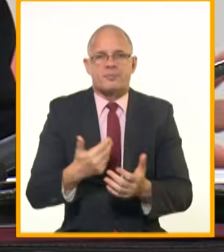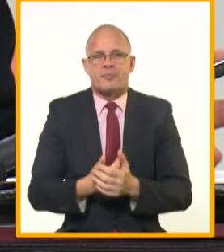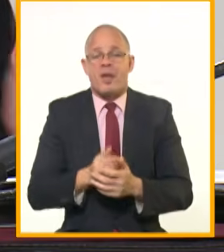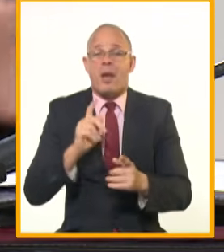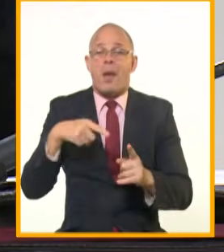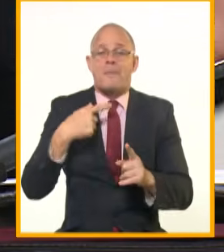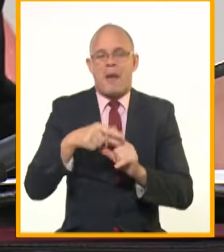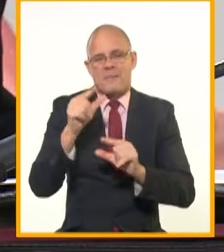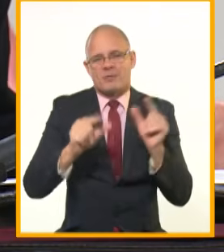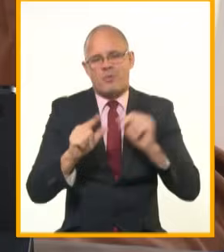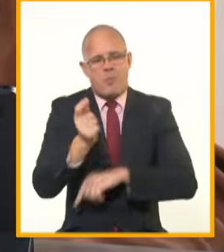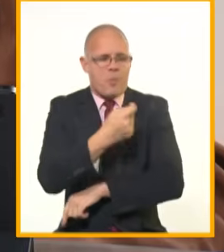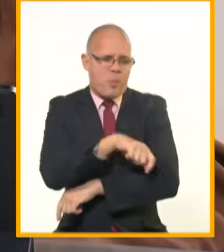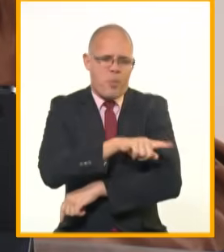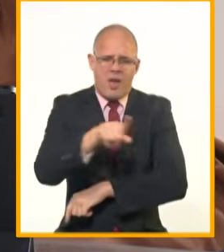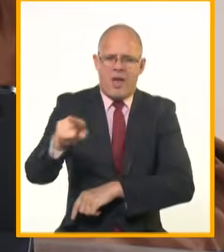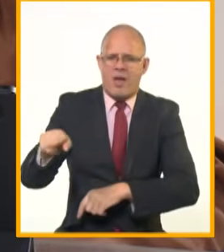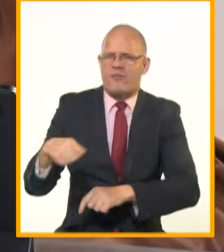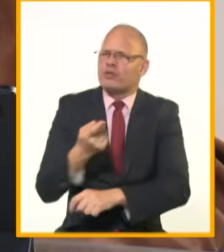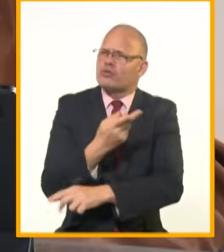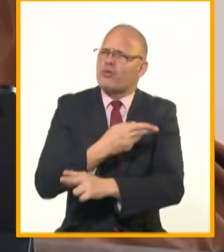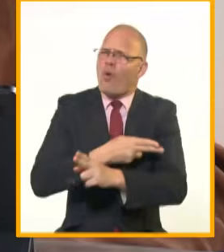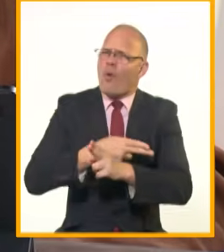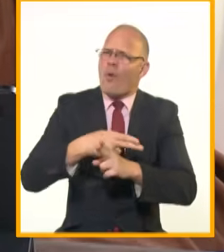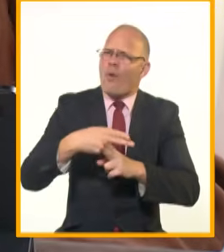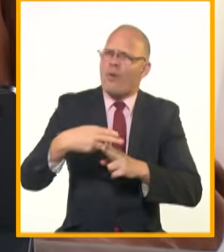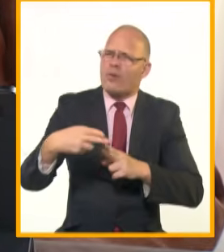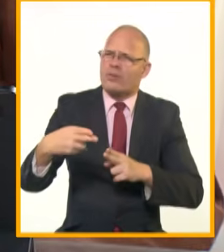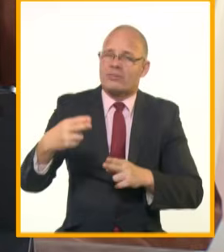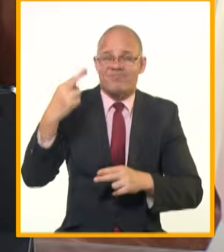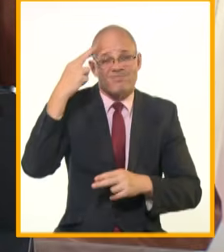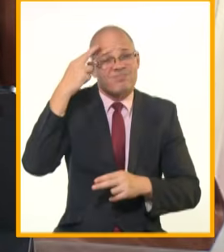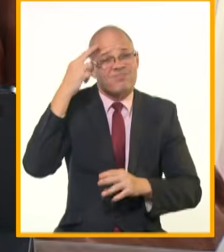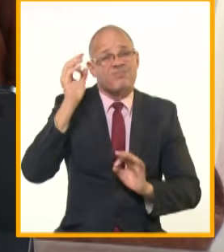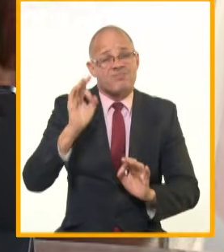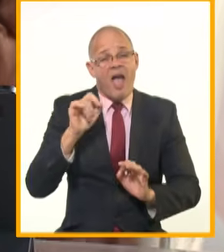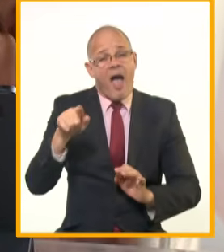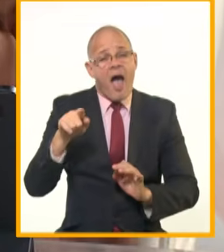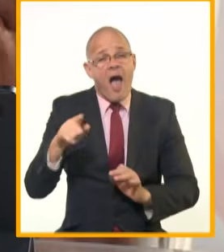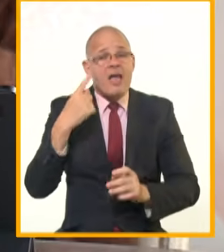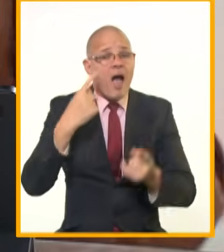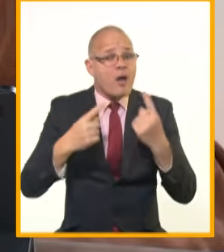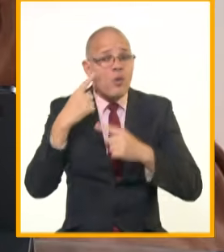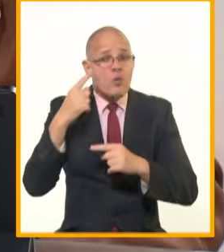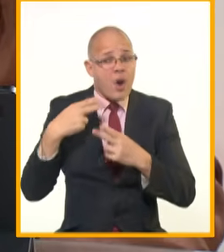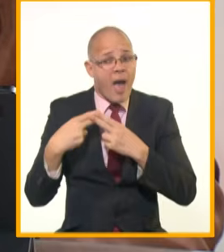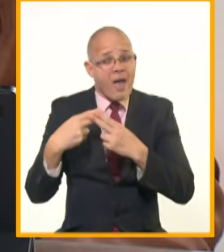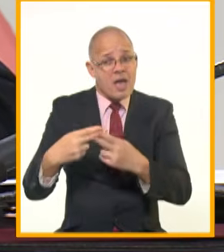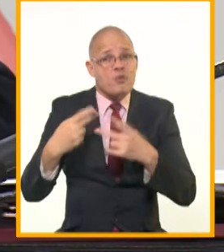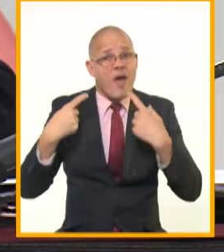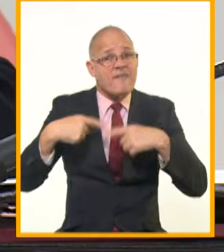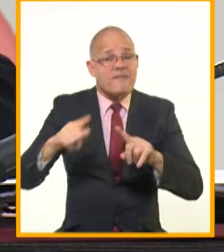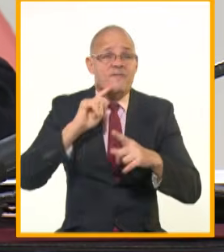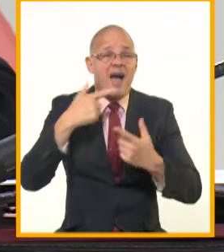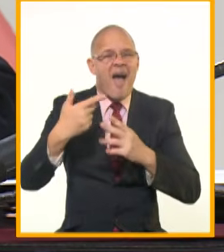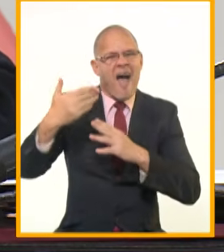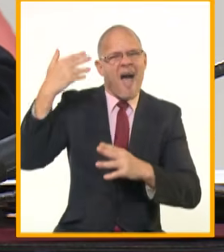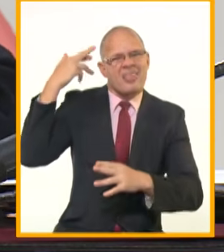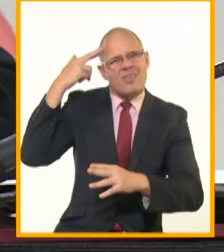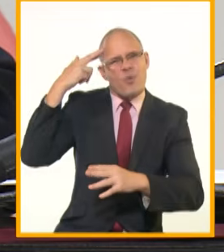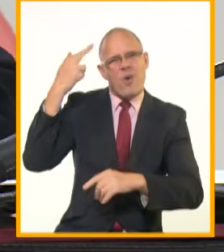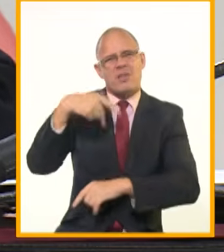gente, su historia también. Hay que recordar que de allí salieron buena parte de los asaltantes al cuartel